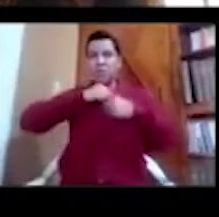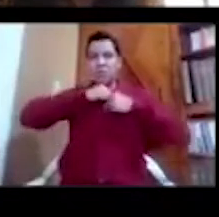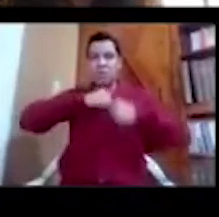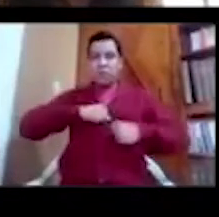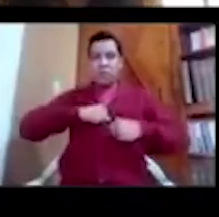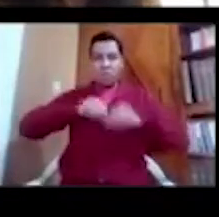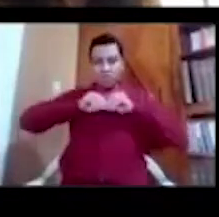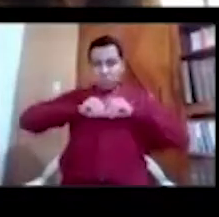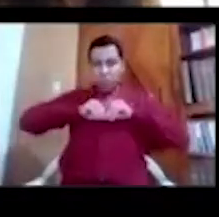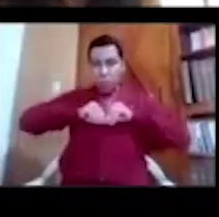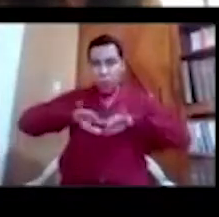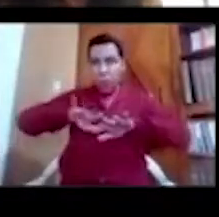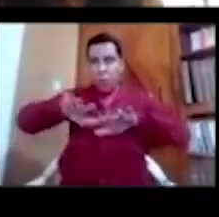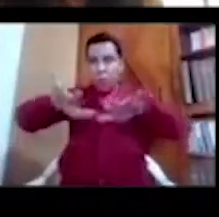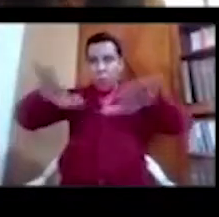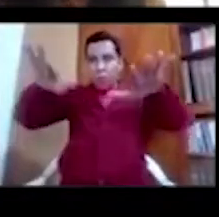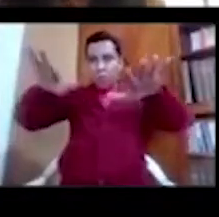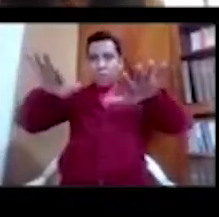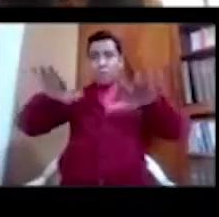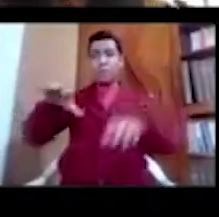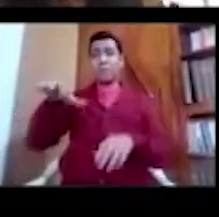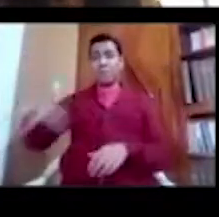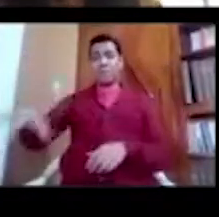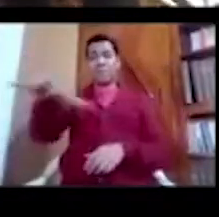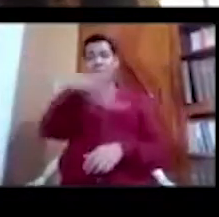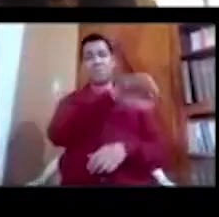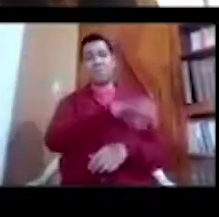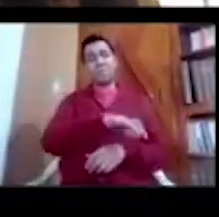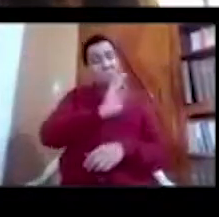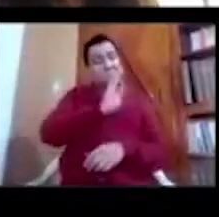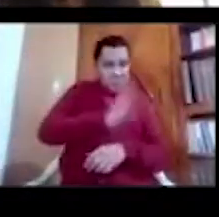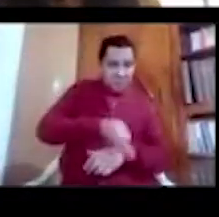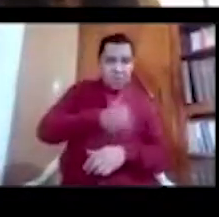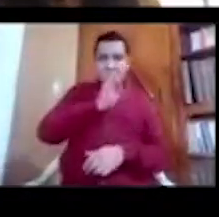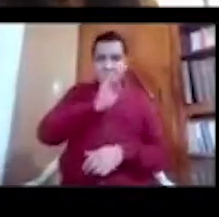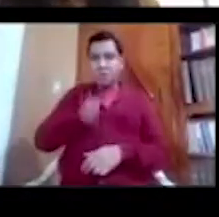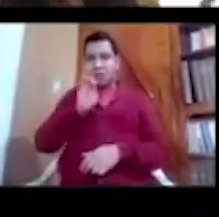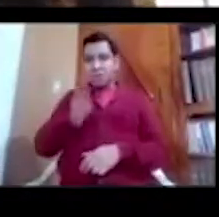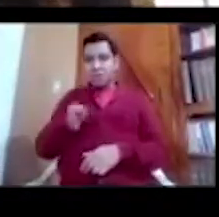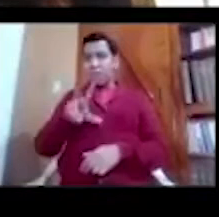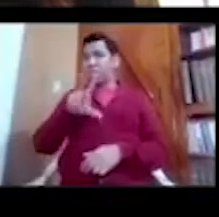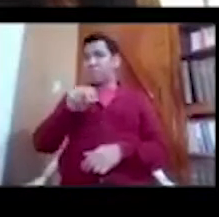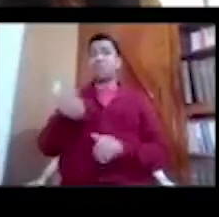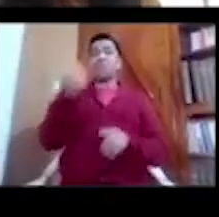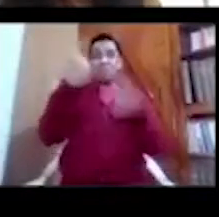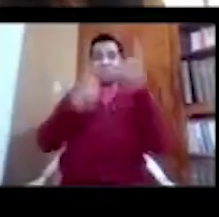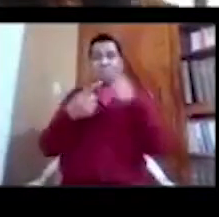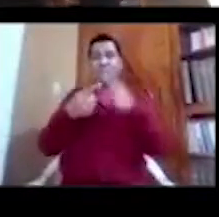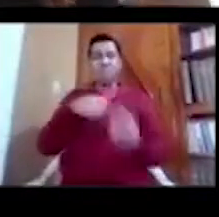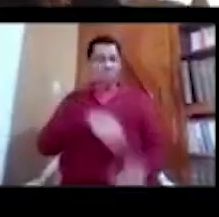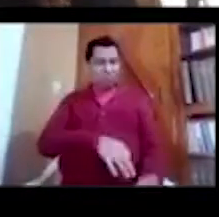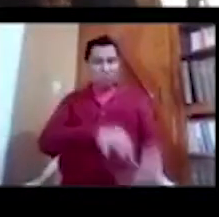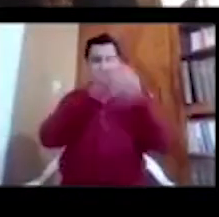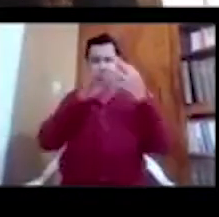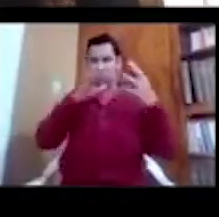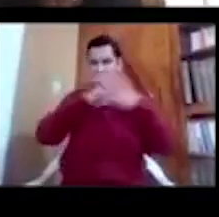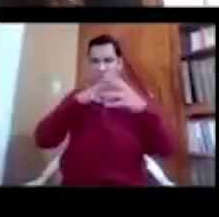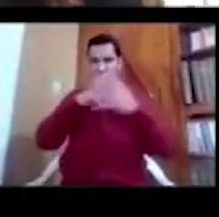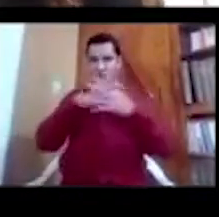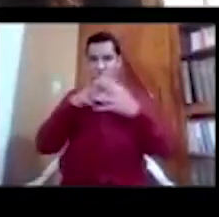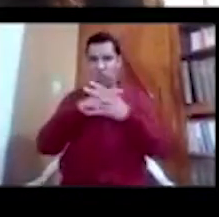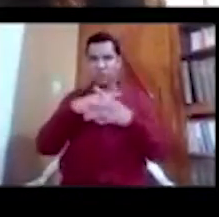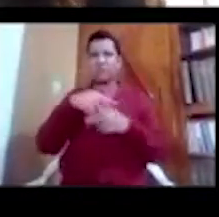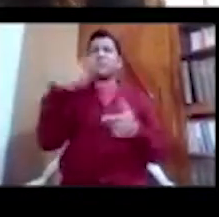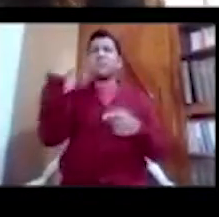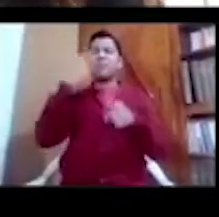sin resistencias, eso hay que destacarlo, hay resistencias locales, hay resistencias de los calpulli, hay resistencias